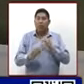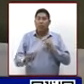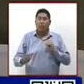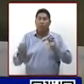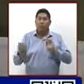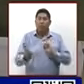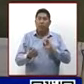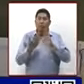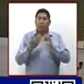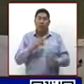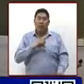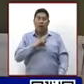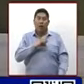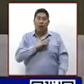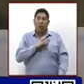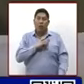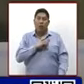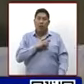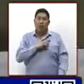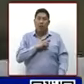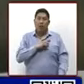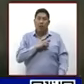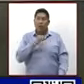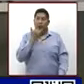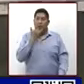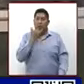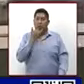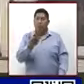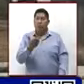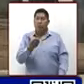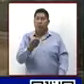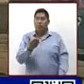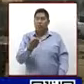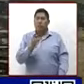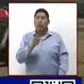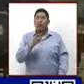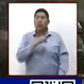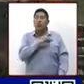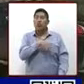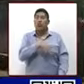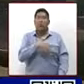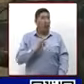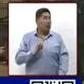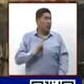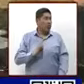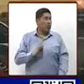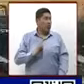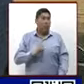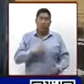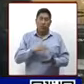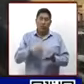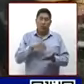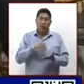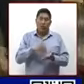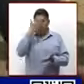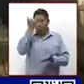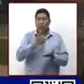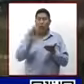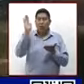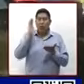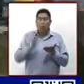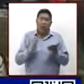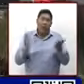Especial de Lucha contra el Crimen. Hay un contingente policial, vamos a tratar de hablar con uno de ellos. ¿De qué parte de Chile han llegado? De Santiago. ¿Y por qué los han